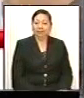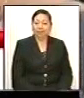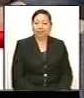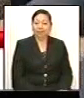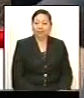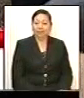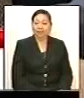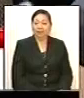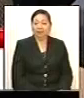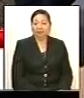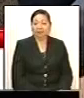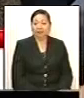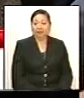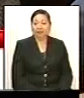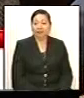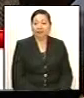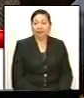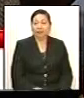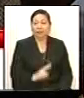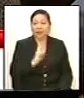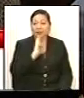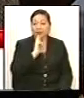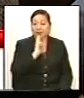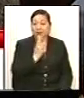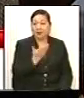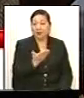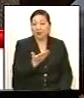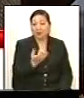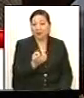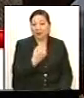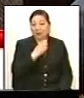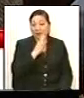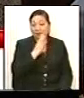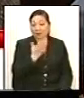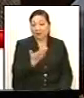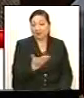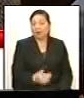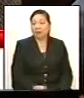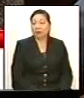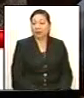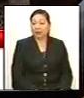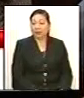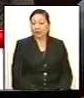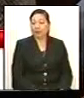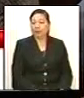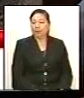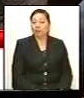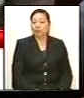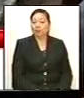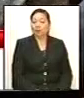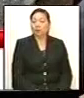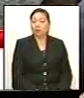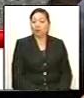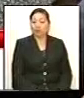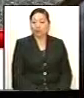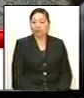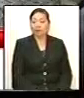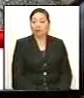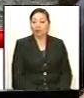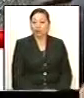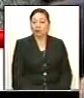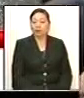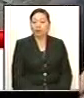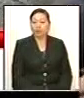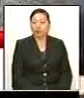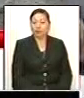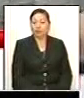No sé si le cedo para que le pueda contestar. Usted dirá, presidente. ¿Me había pedido una interrupción? Congresista Lazo, tiene usted la